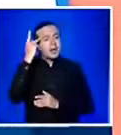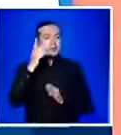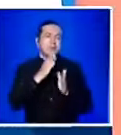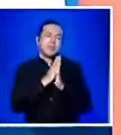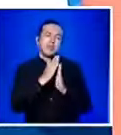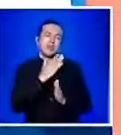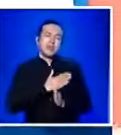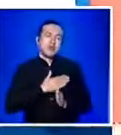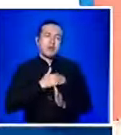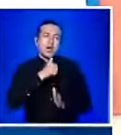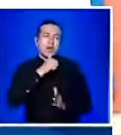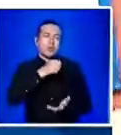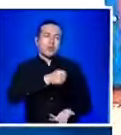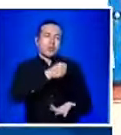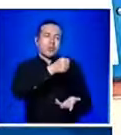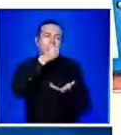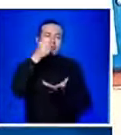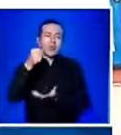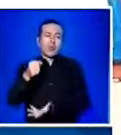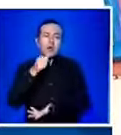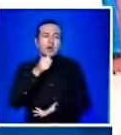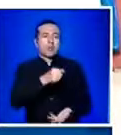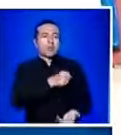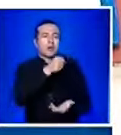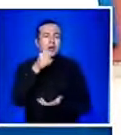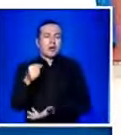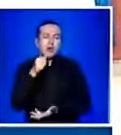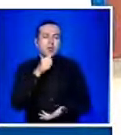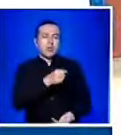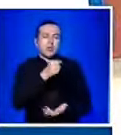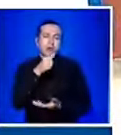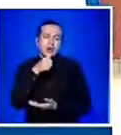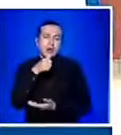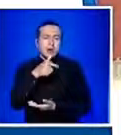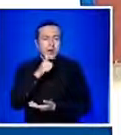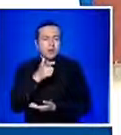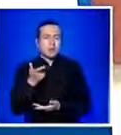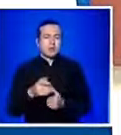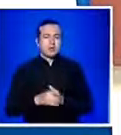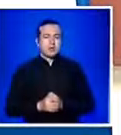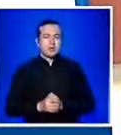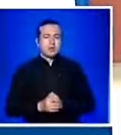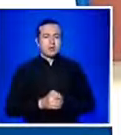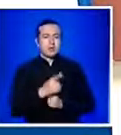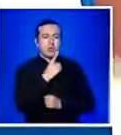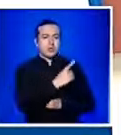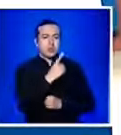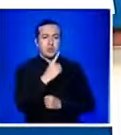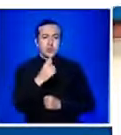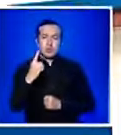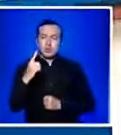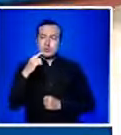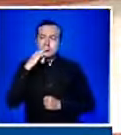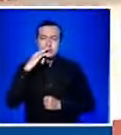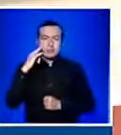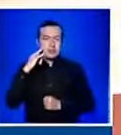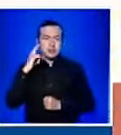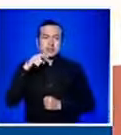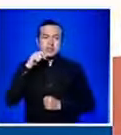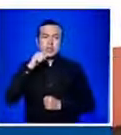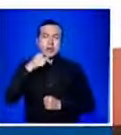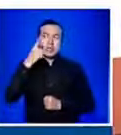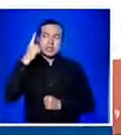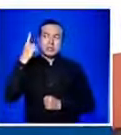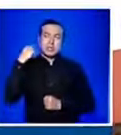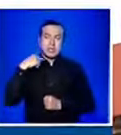traigan un botellón de agua para poder tomar aquí. Un galón de agua por niño, todos los días bajan, desde la otra